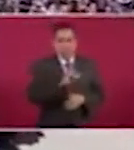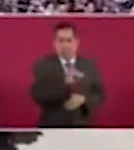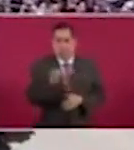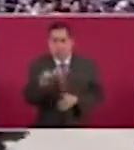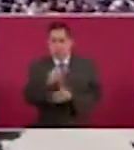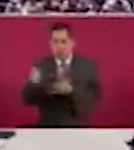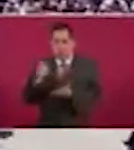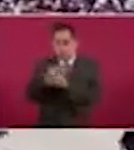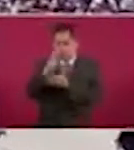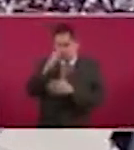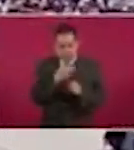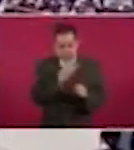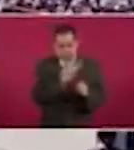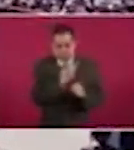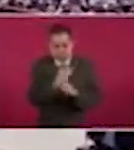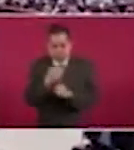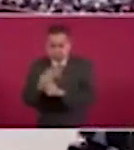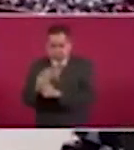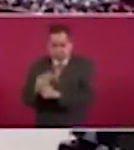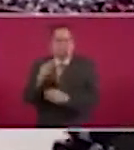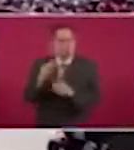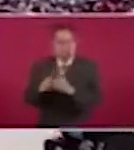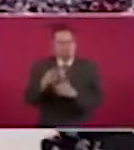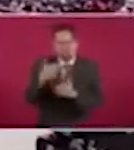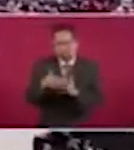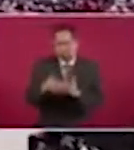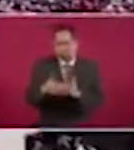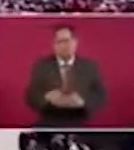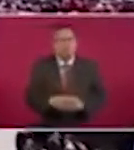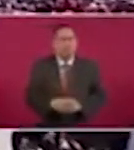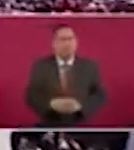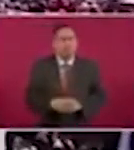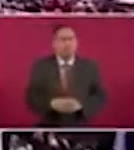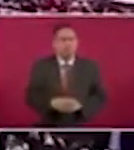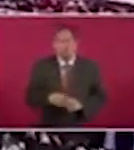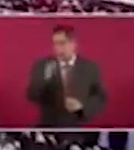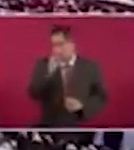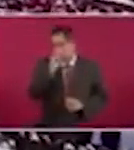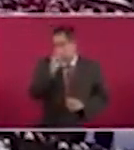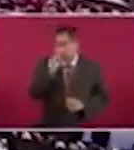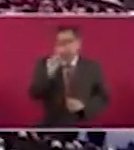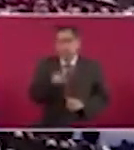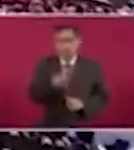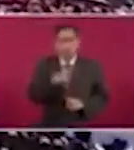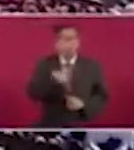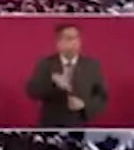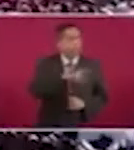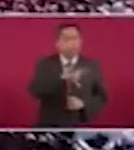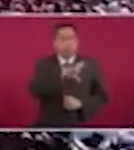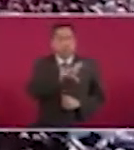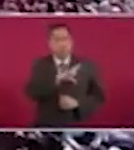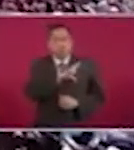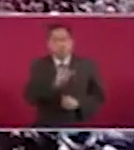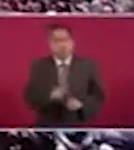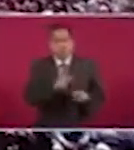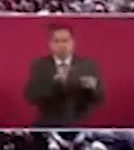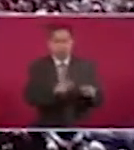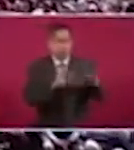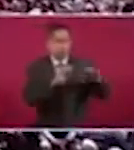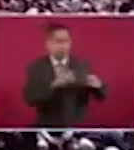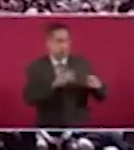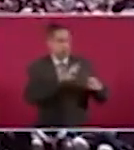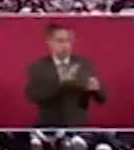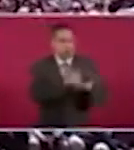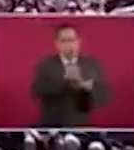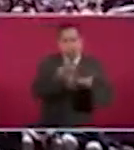la vida y pues la economía también, se está resistiendo con una situación muy dura,